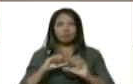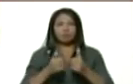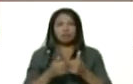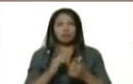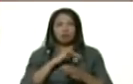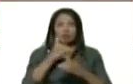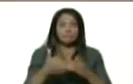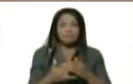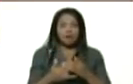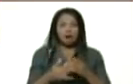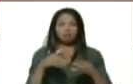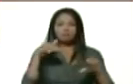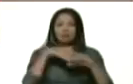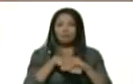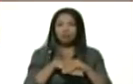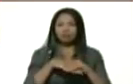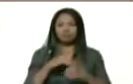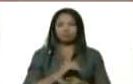plan Zapato.